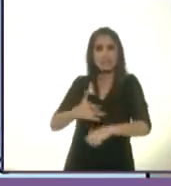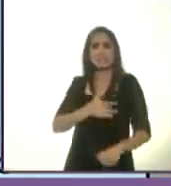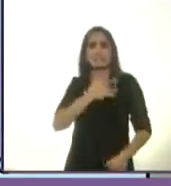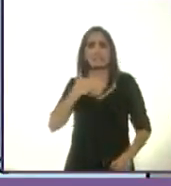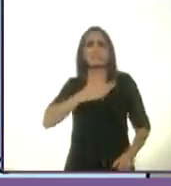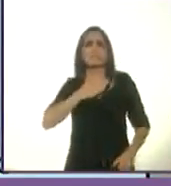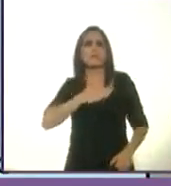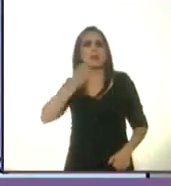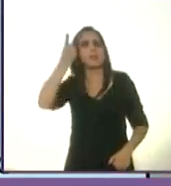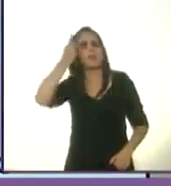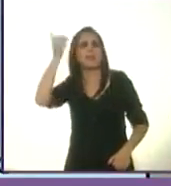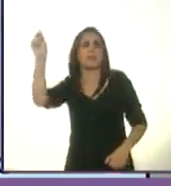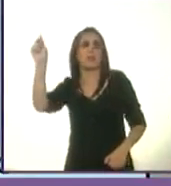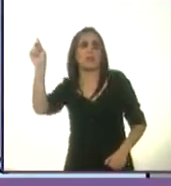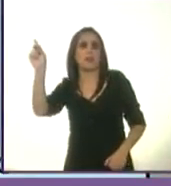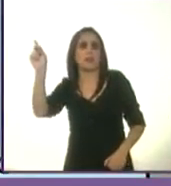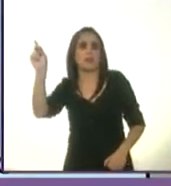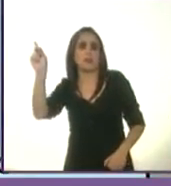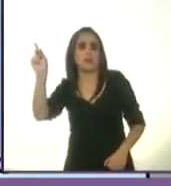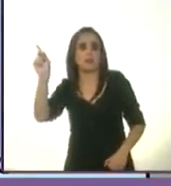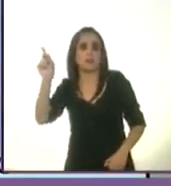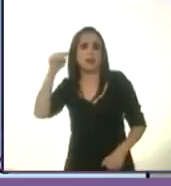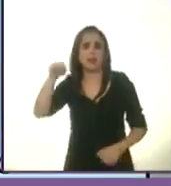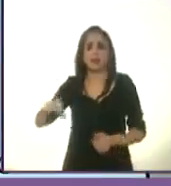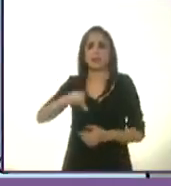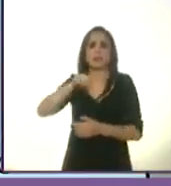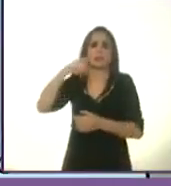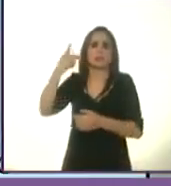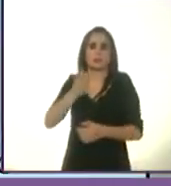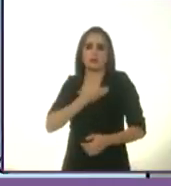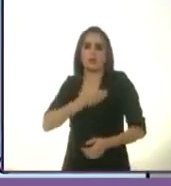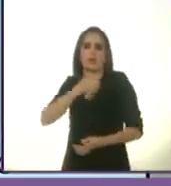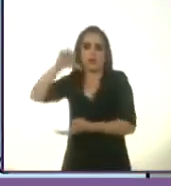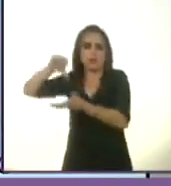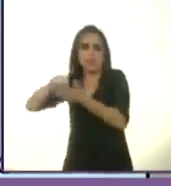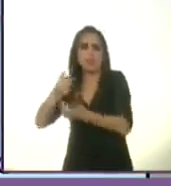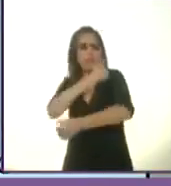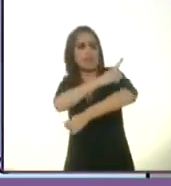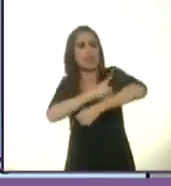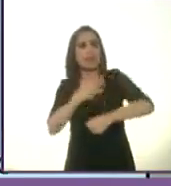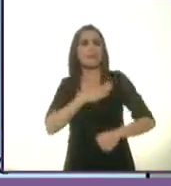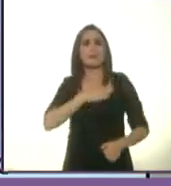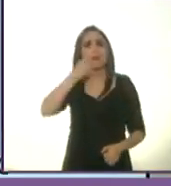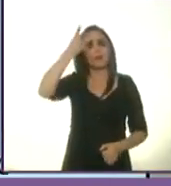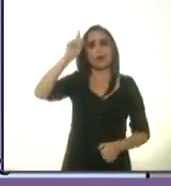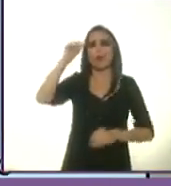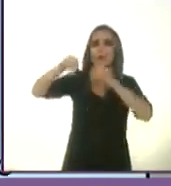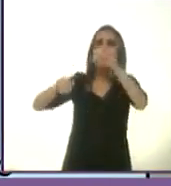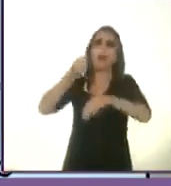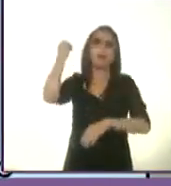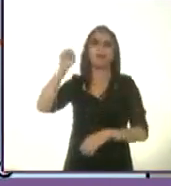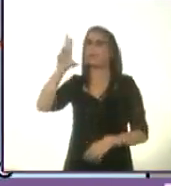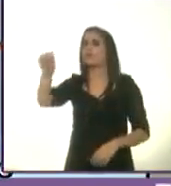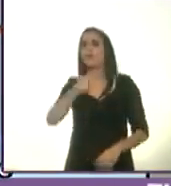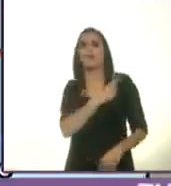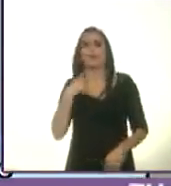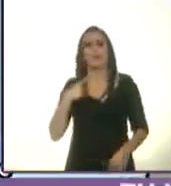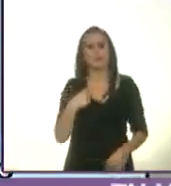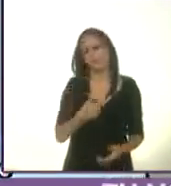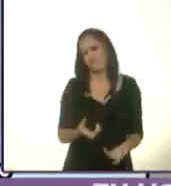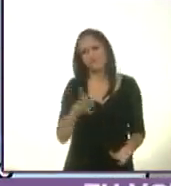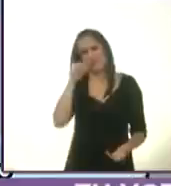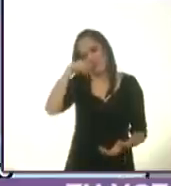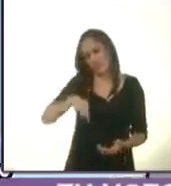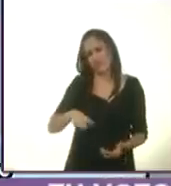de un centro histórico de la delegación y no permiten que se realicen eventos eso se va a acabar en mi gobierno